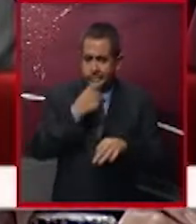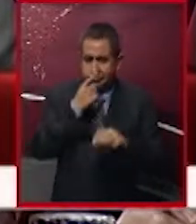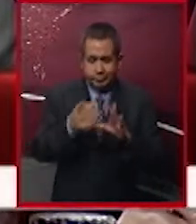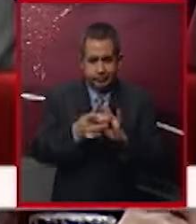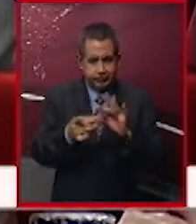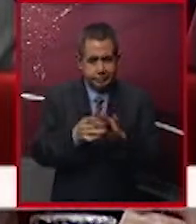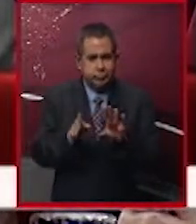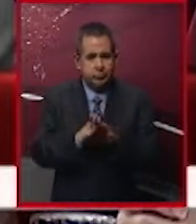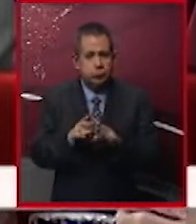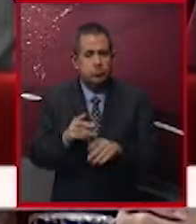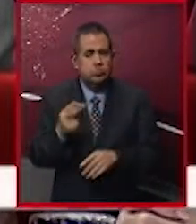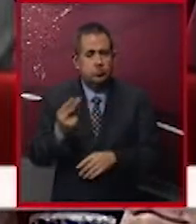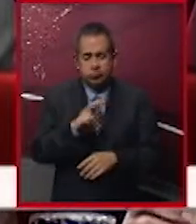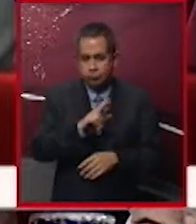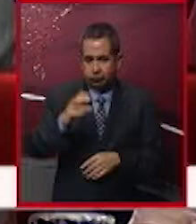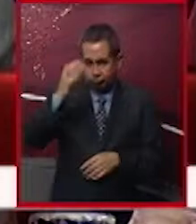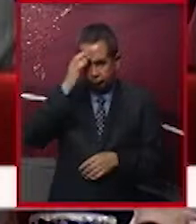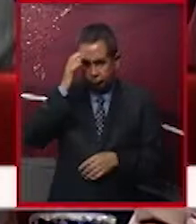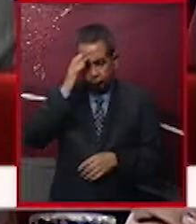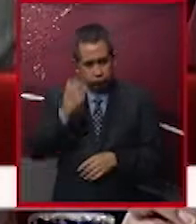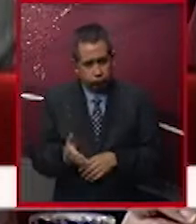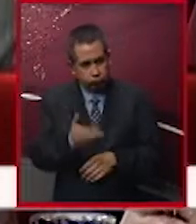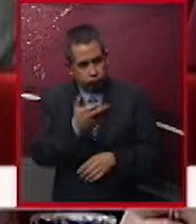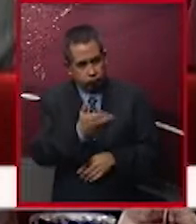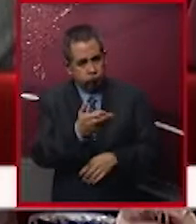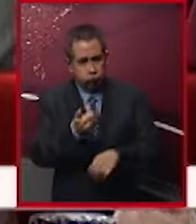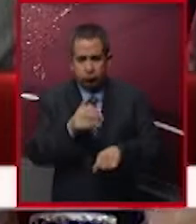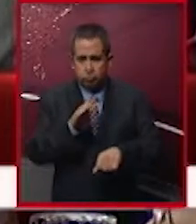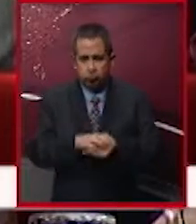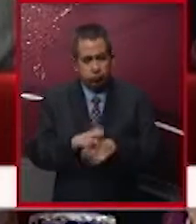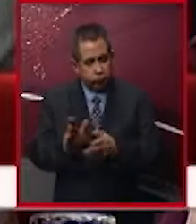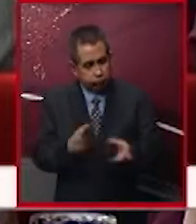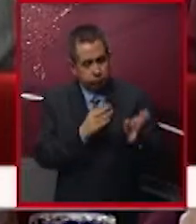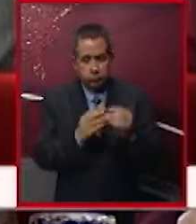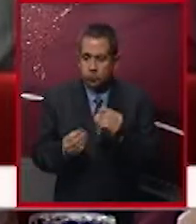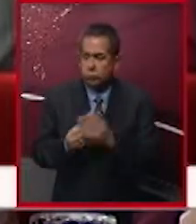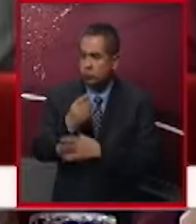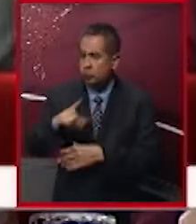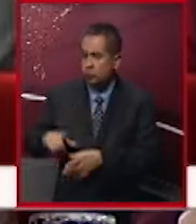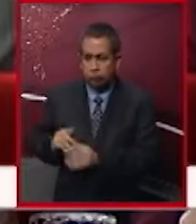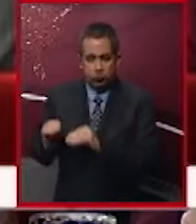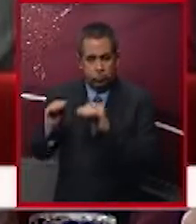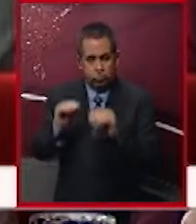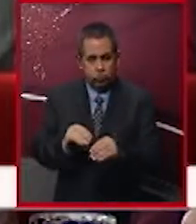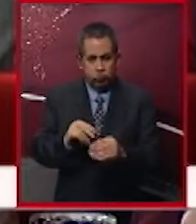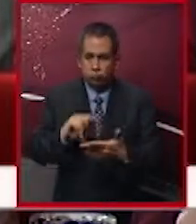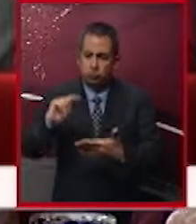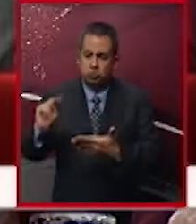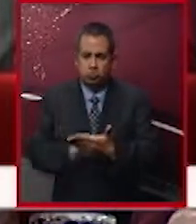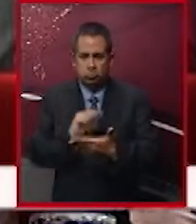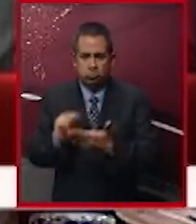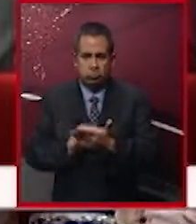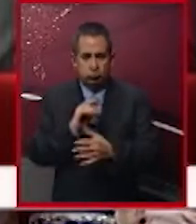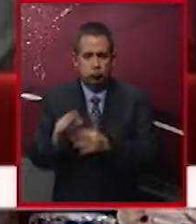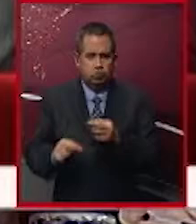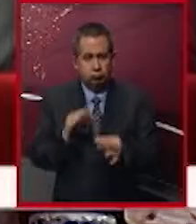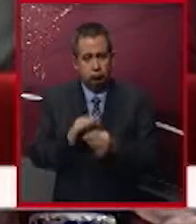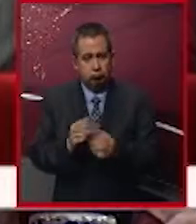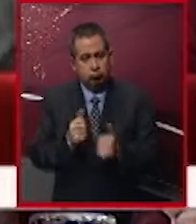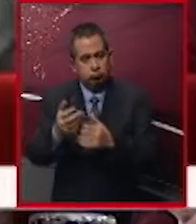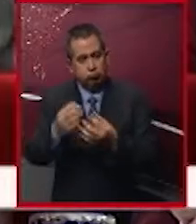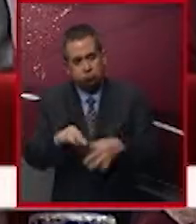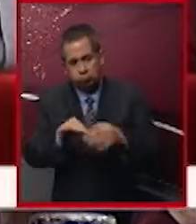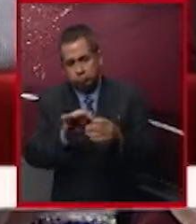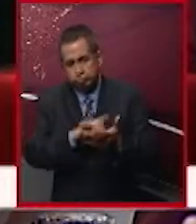es importante hacer un reconocimiento tanto a la administración saliente como a la administración entrante por esta firma de gran importancia. Muchas